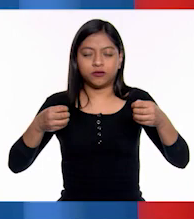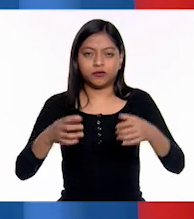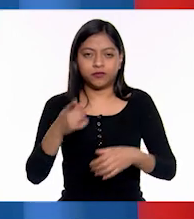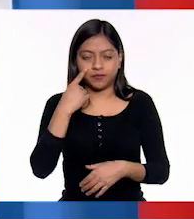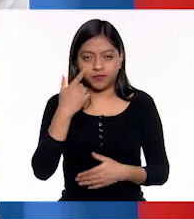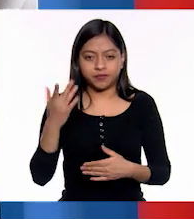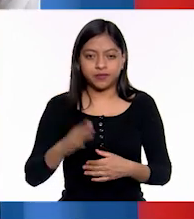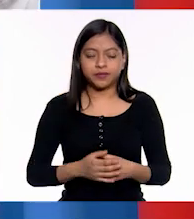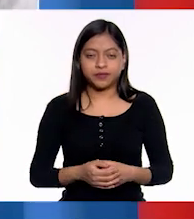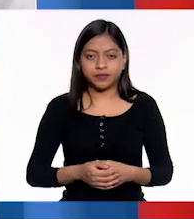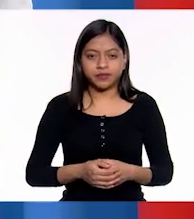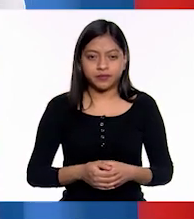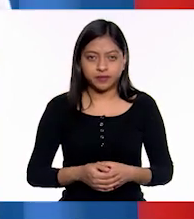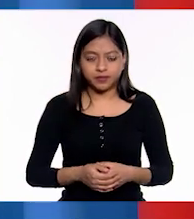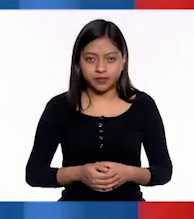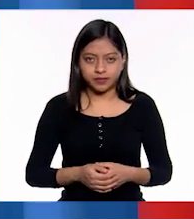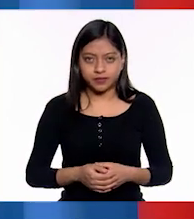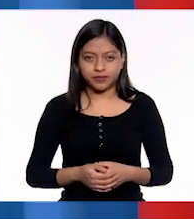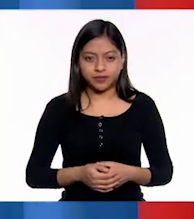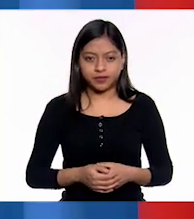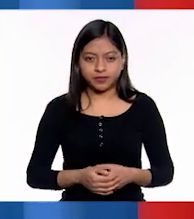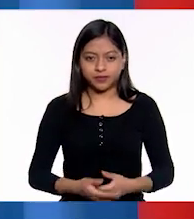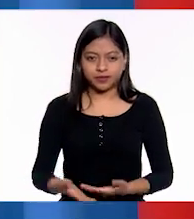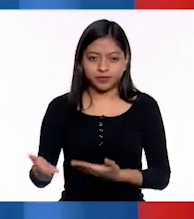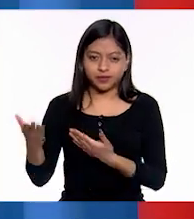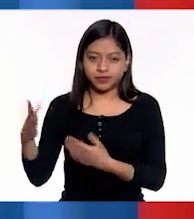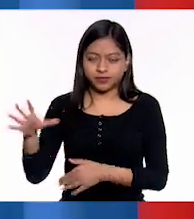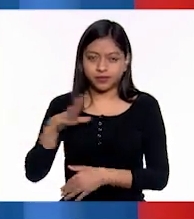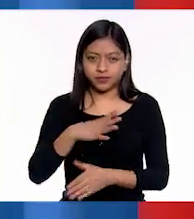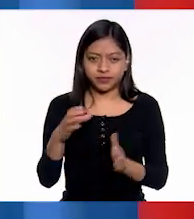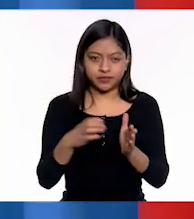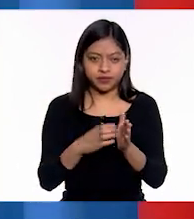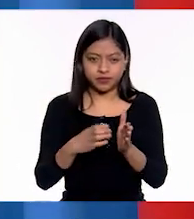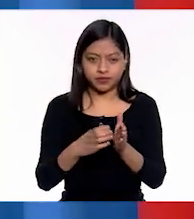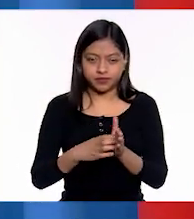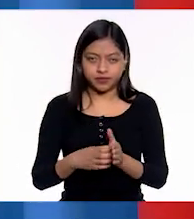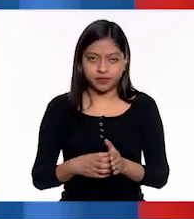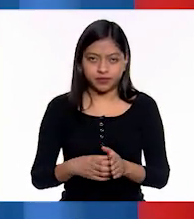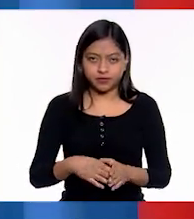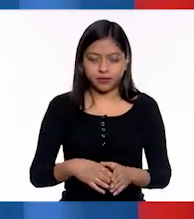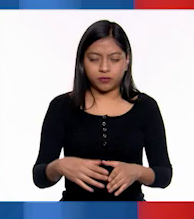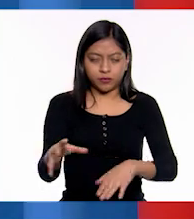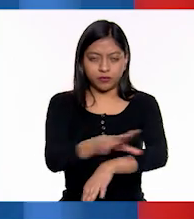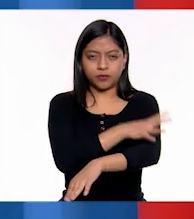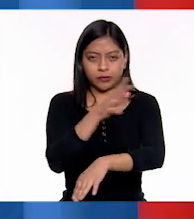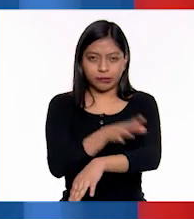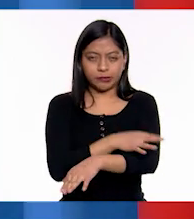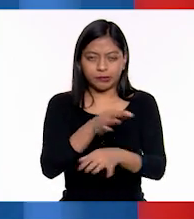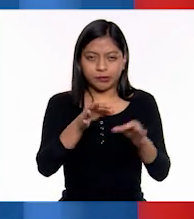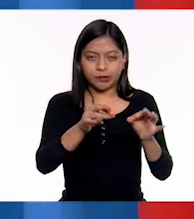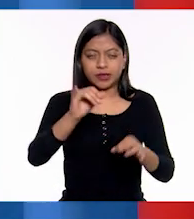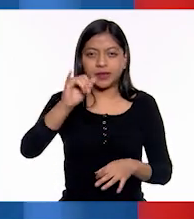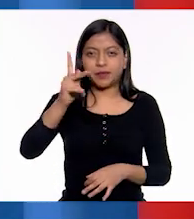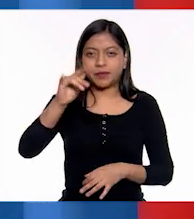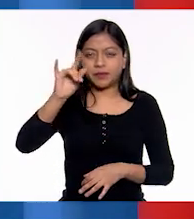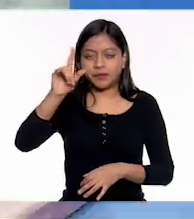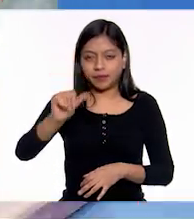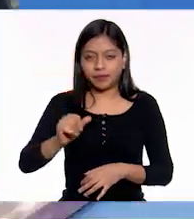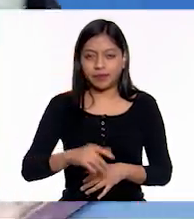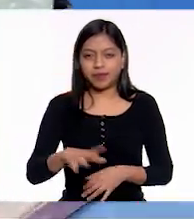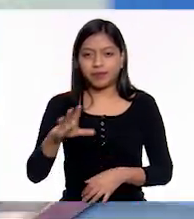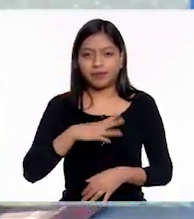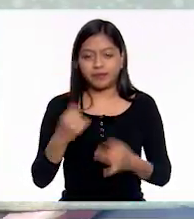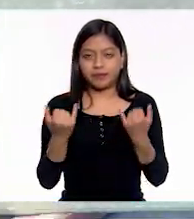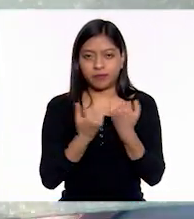Ajá. Tenemos ya aquí en esta caja la batería instalada con los cables.